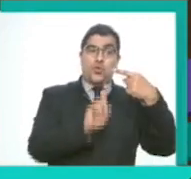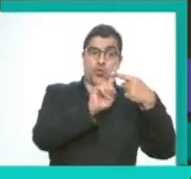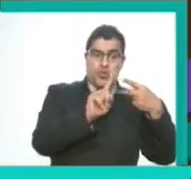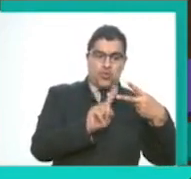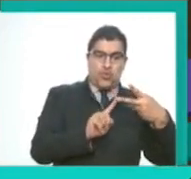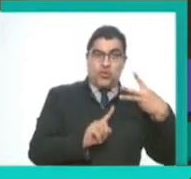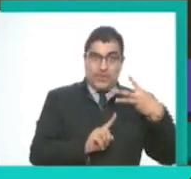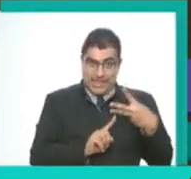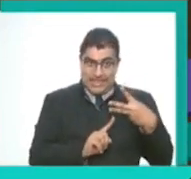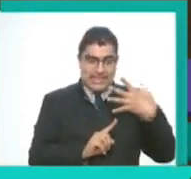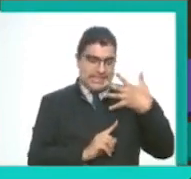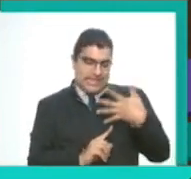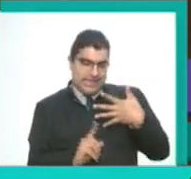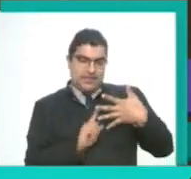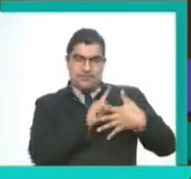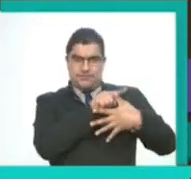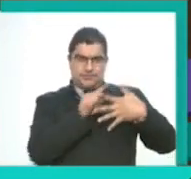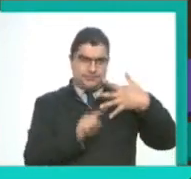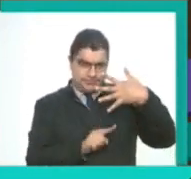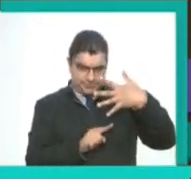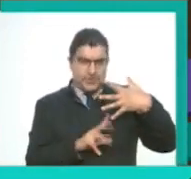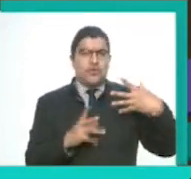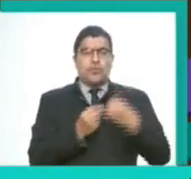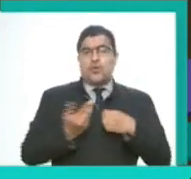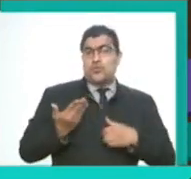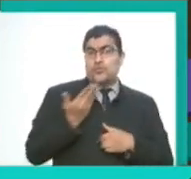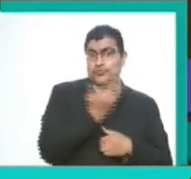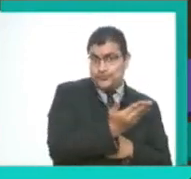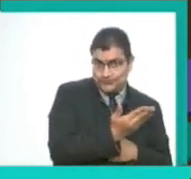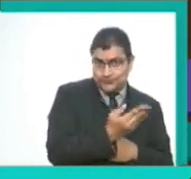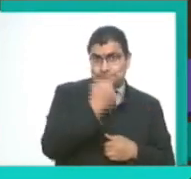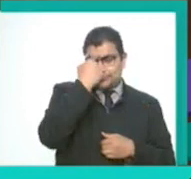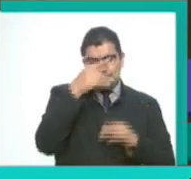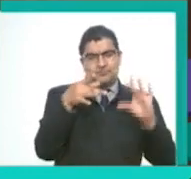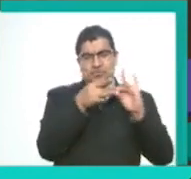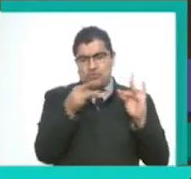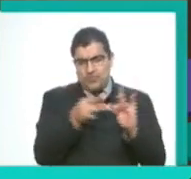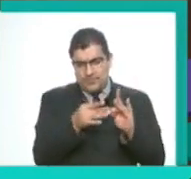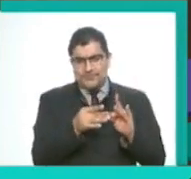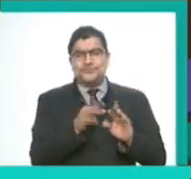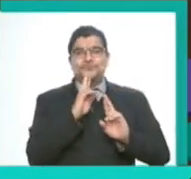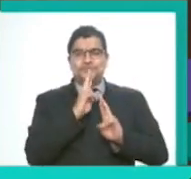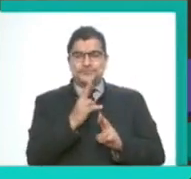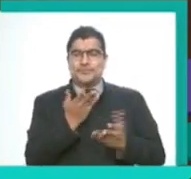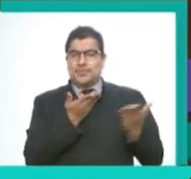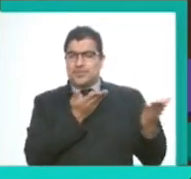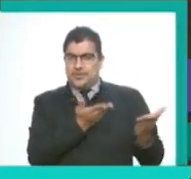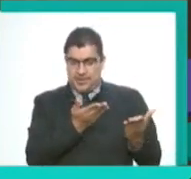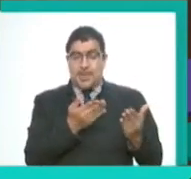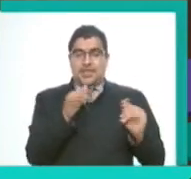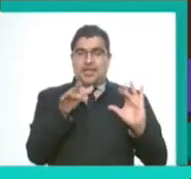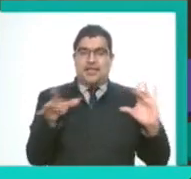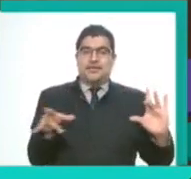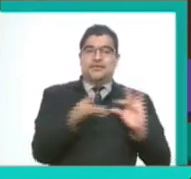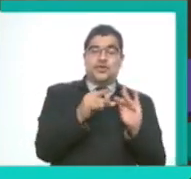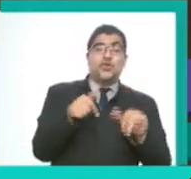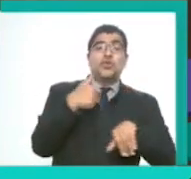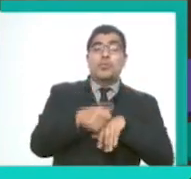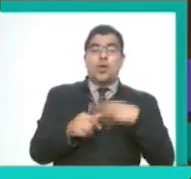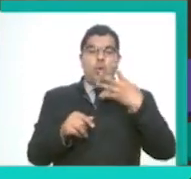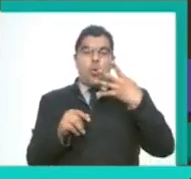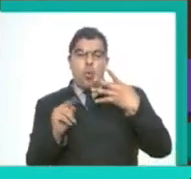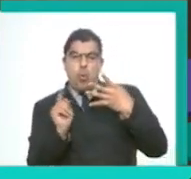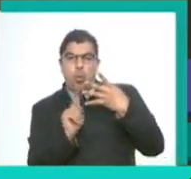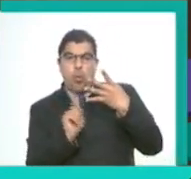2 3 y 5 de la solicitud respectiva ahora con respecto al numeral número